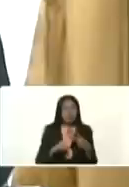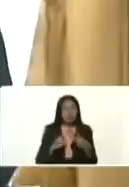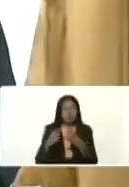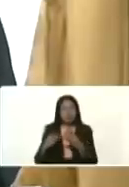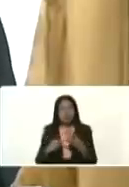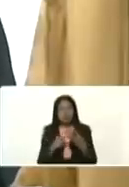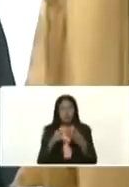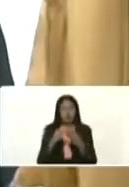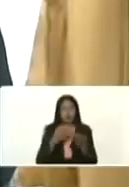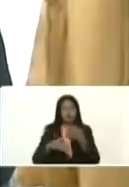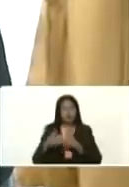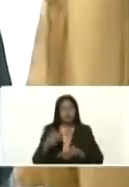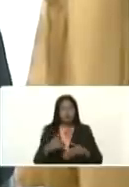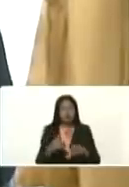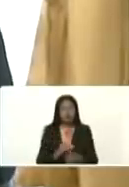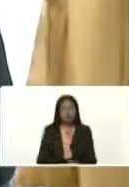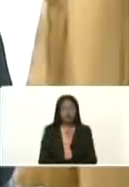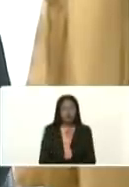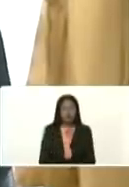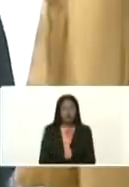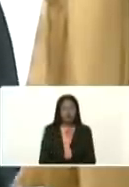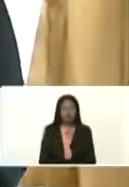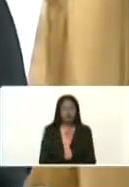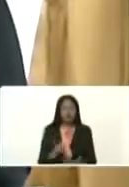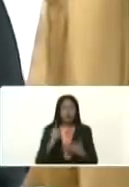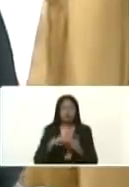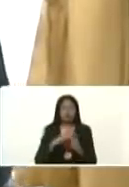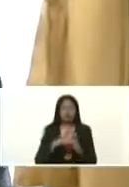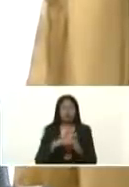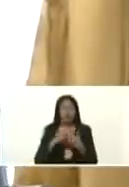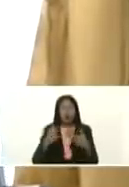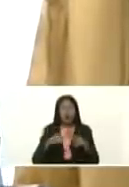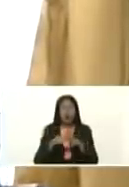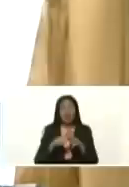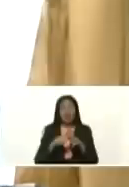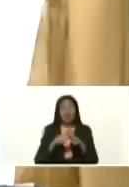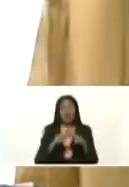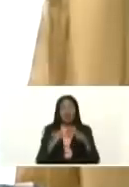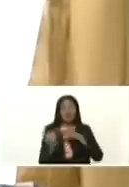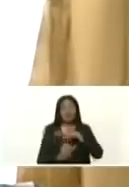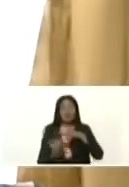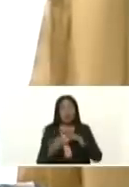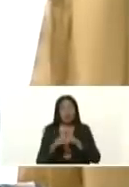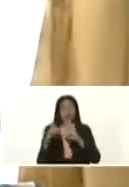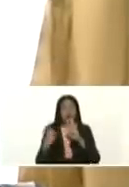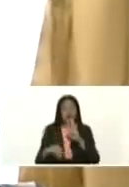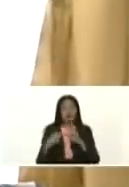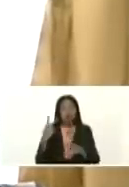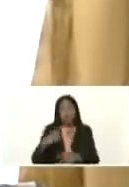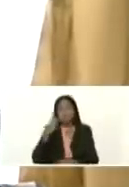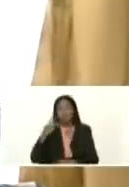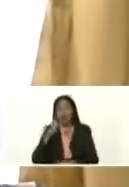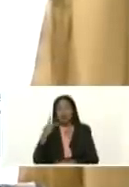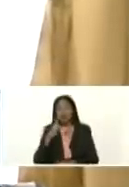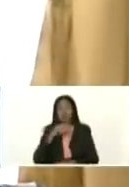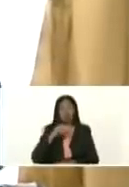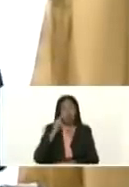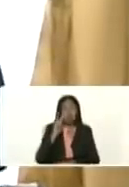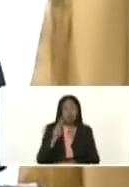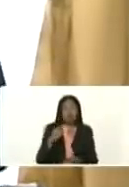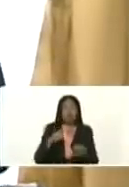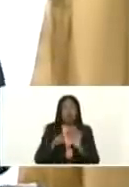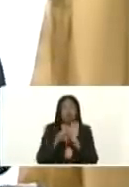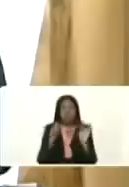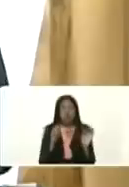e insumos para servicios básicos la quinta mes es el equilibrio institucional y los derechos políticos aquí estamos viendo lo que